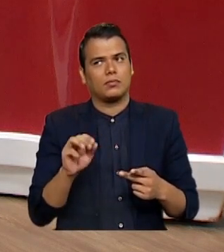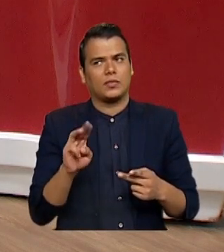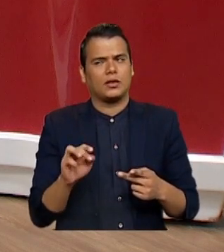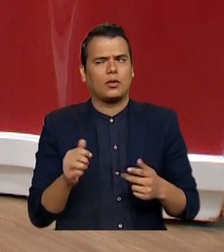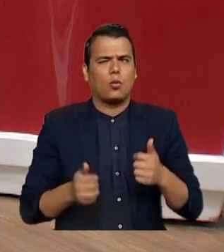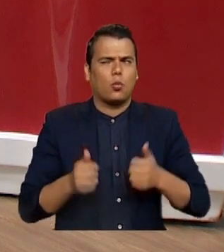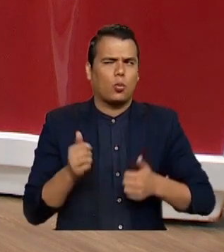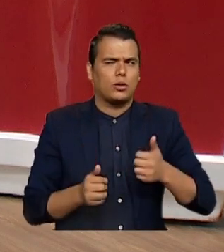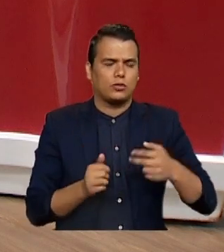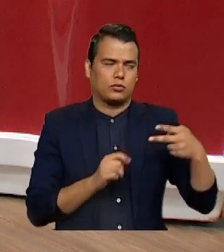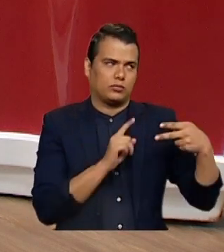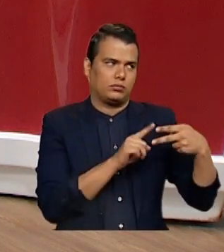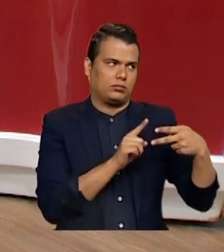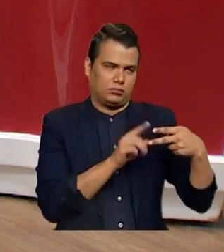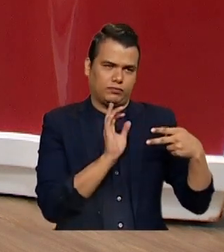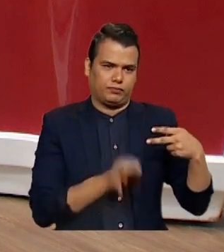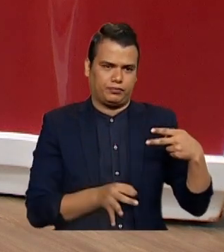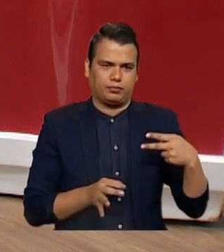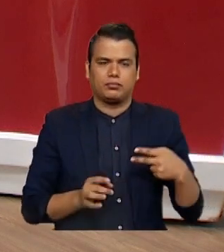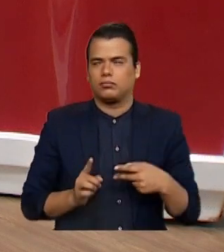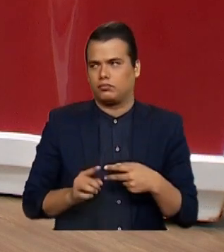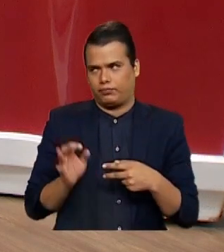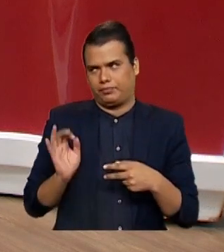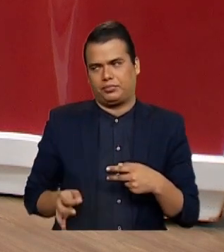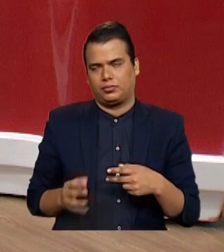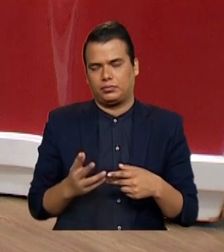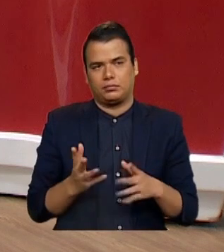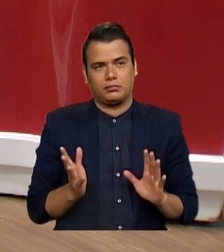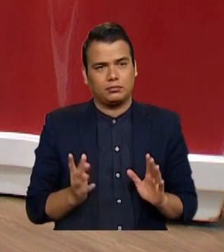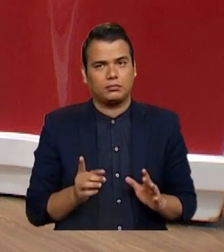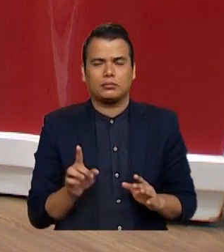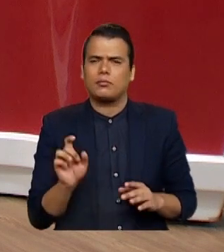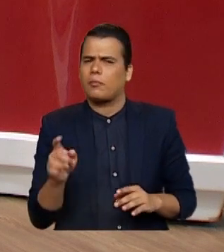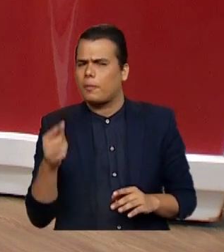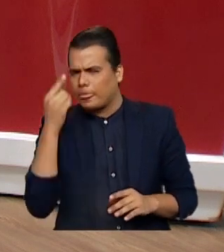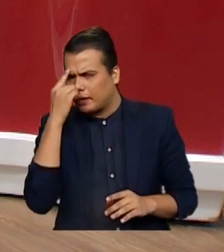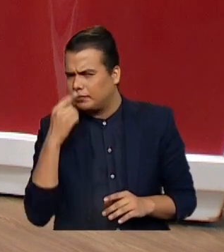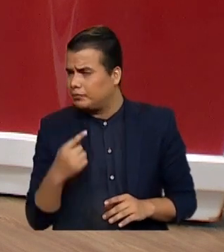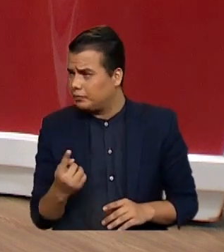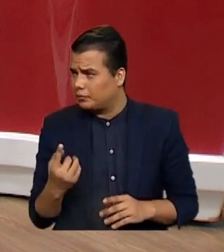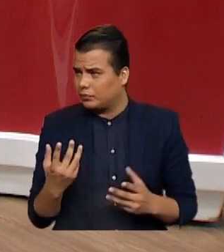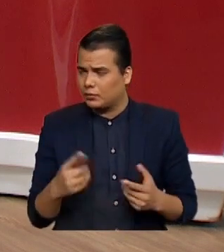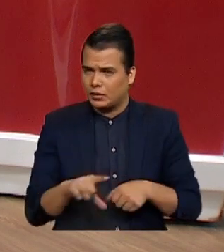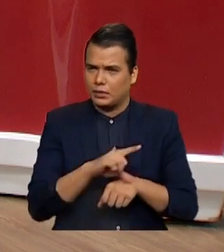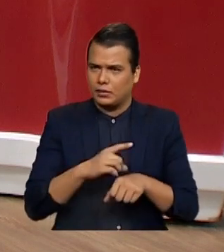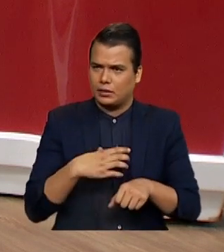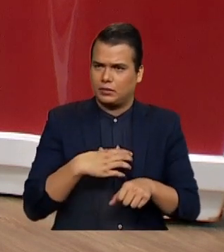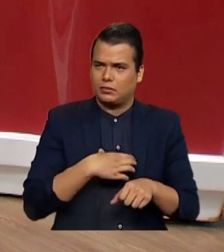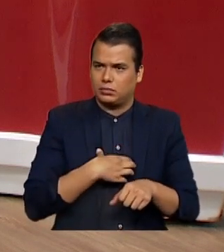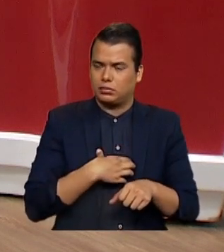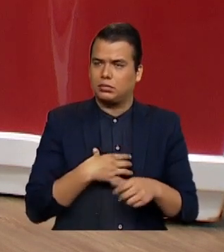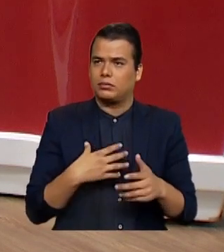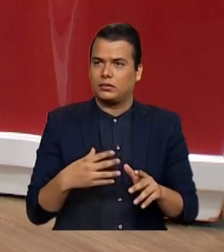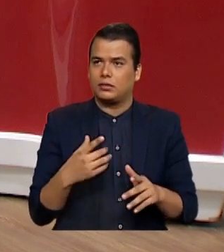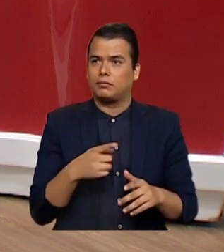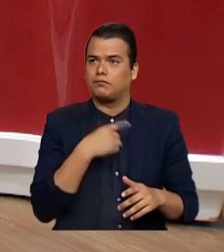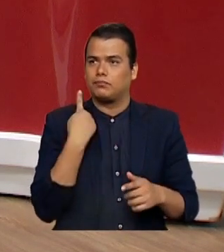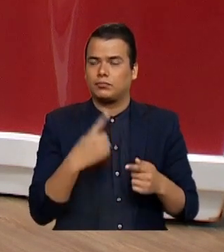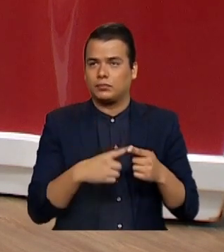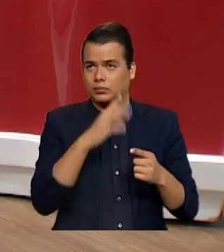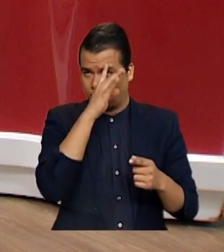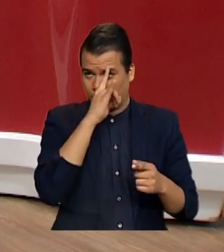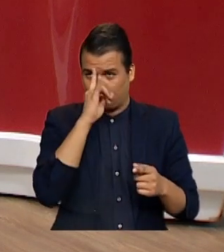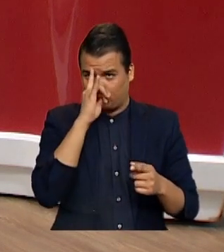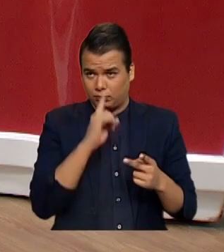Real, a Juve, sacará a Tottenham también. Señor José Alberto Ortiz, pierde calentura y dimensión la Champions sin Real Madrid, sin Bayern Múnich,